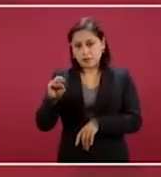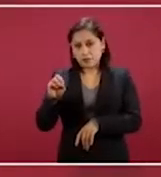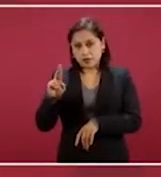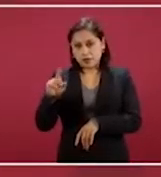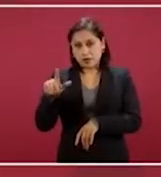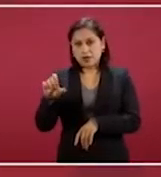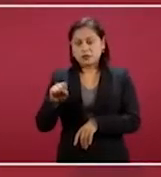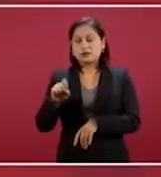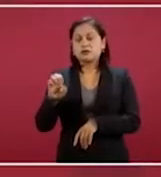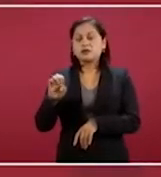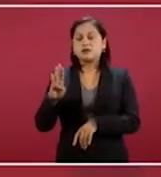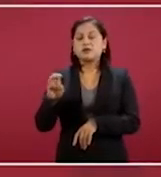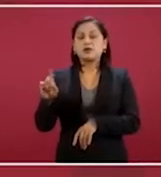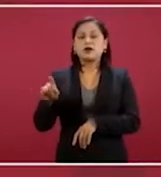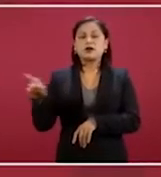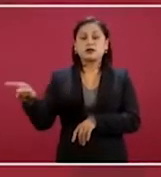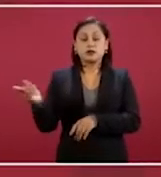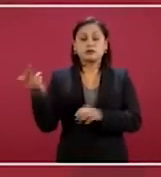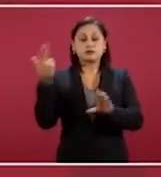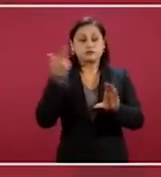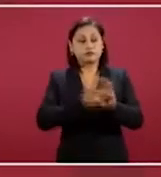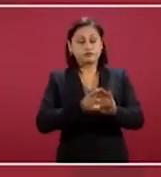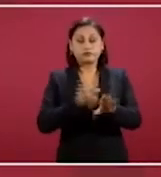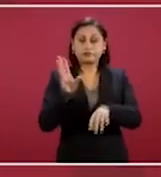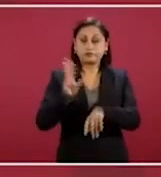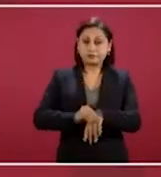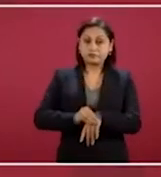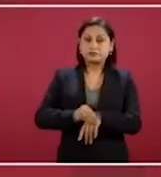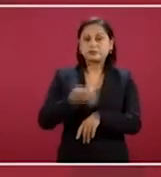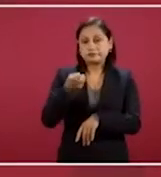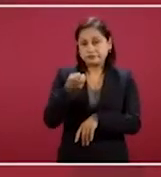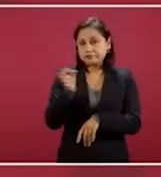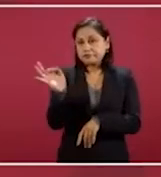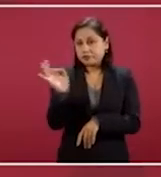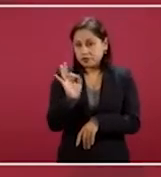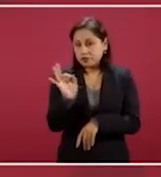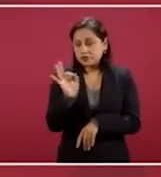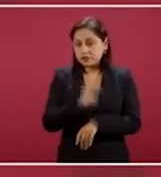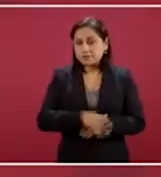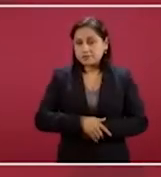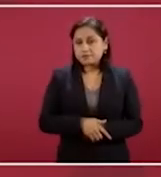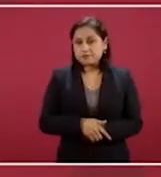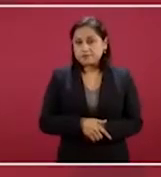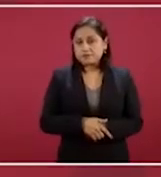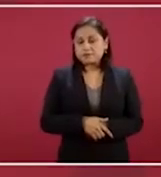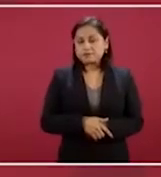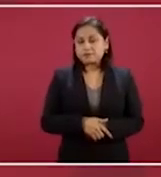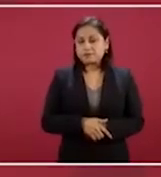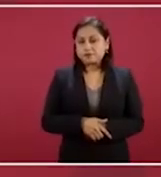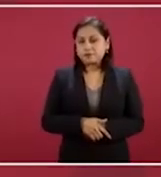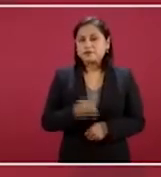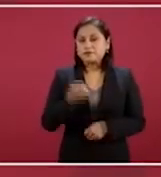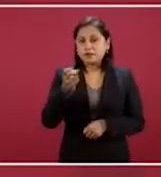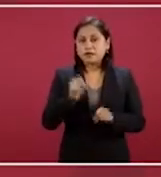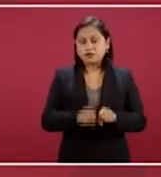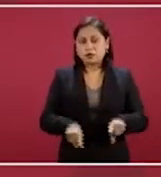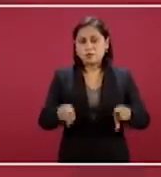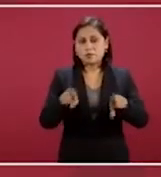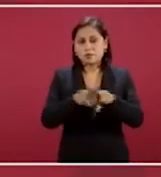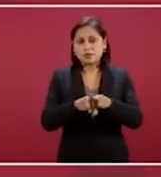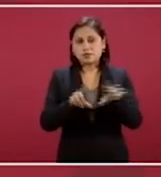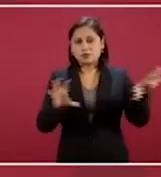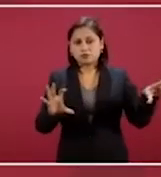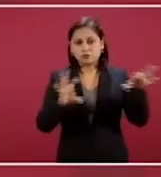eso ya lo combino con la situación ésta de los aranceles